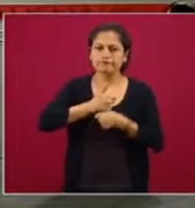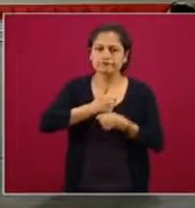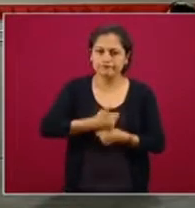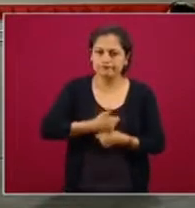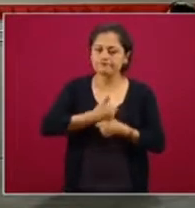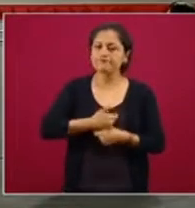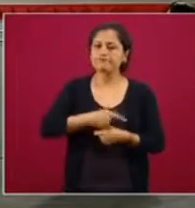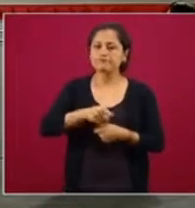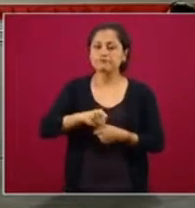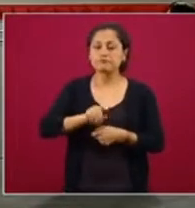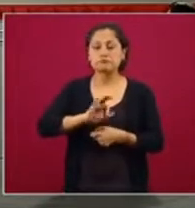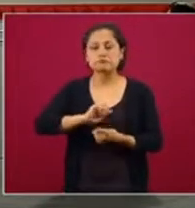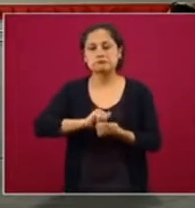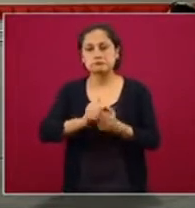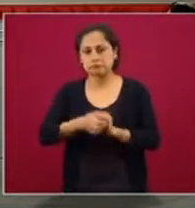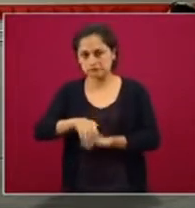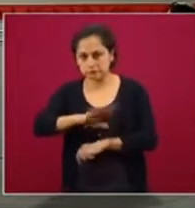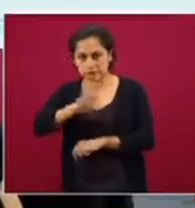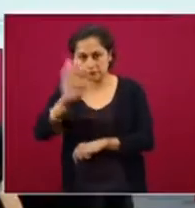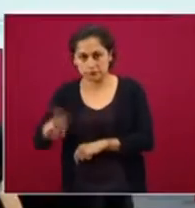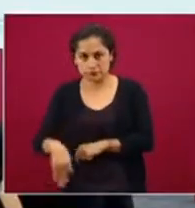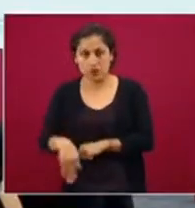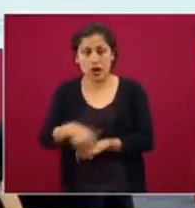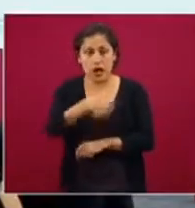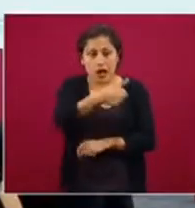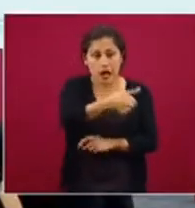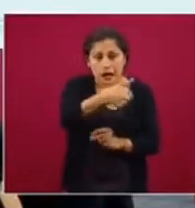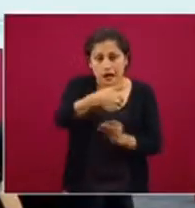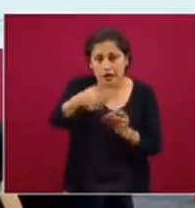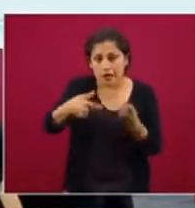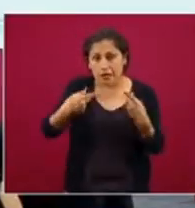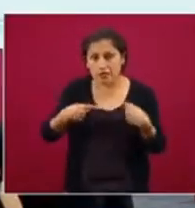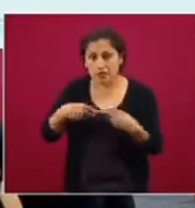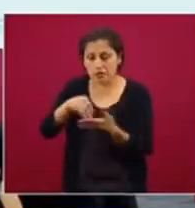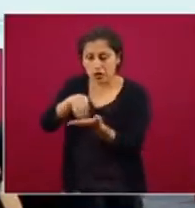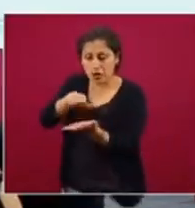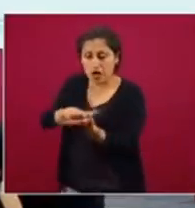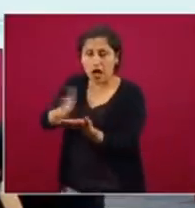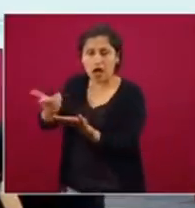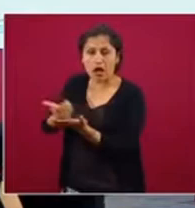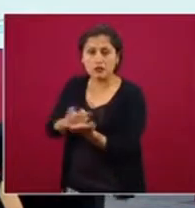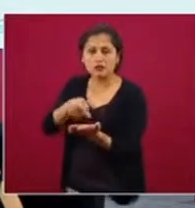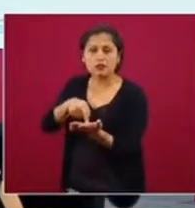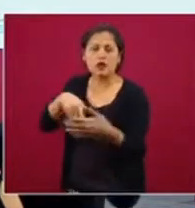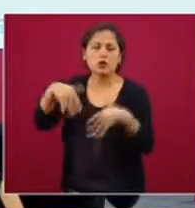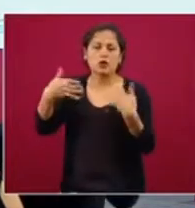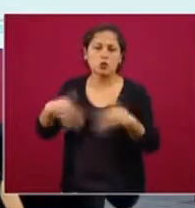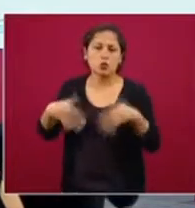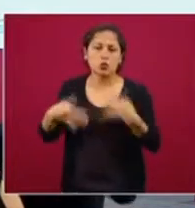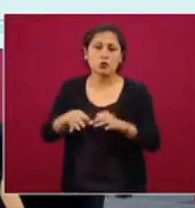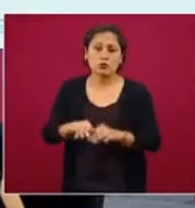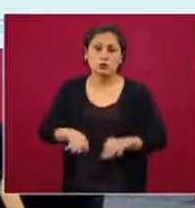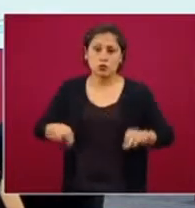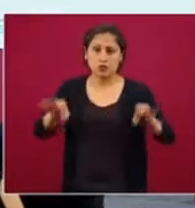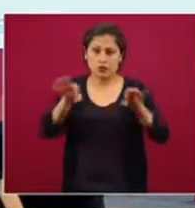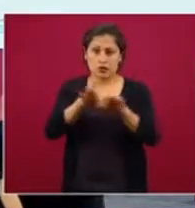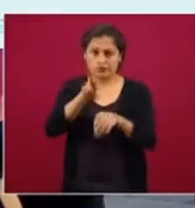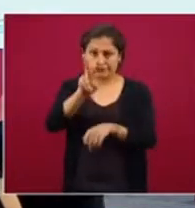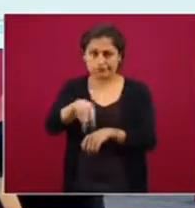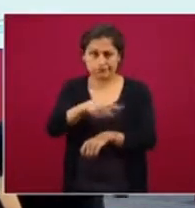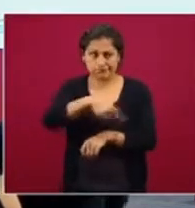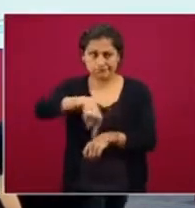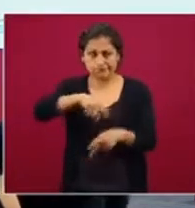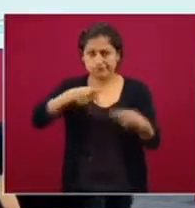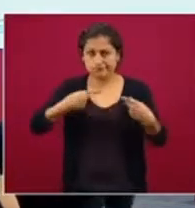es extremadamente importante y es irreemplazable con todas las demás. Desde que